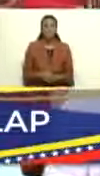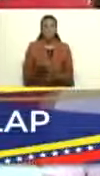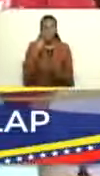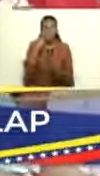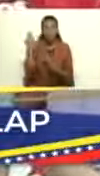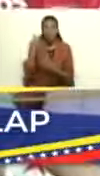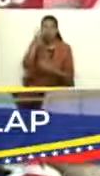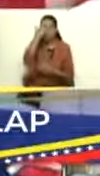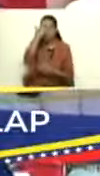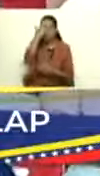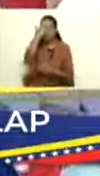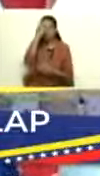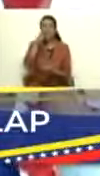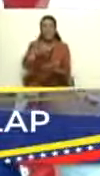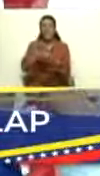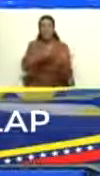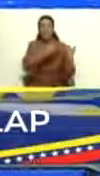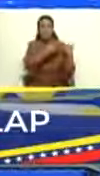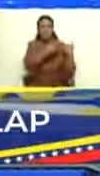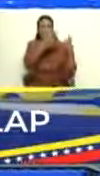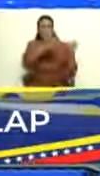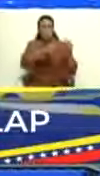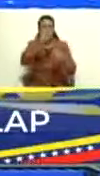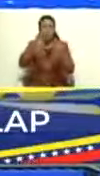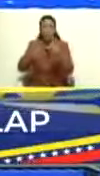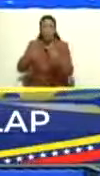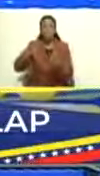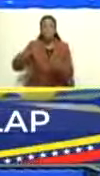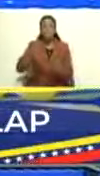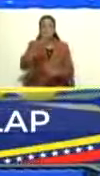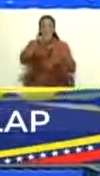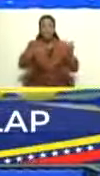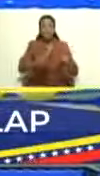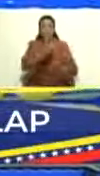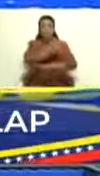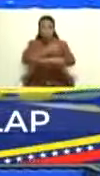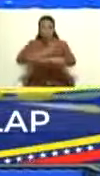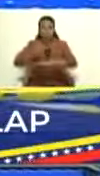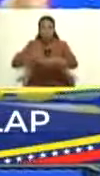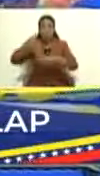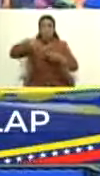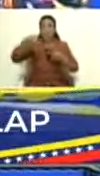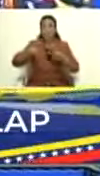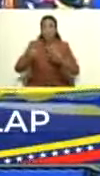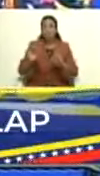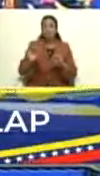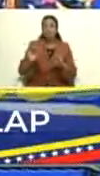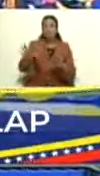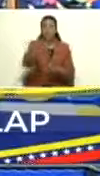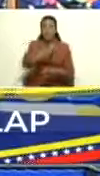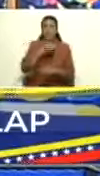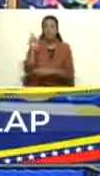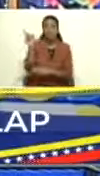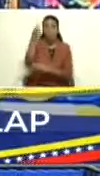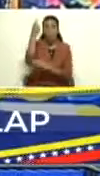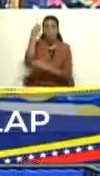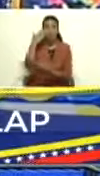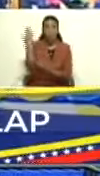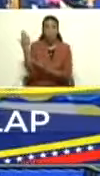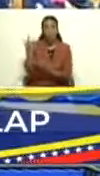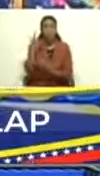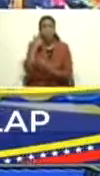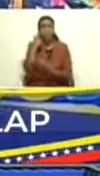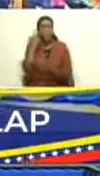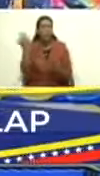Yo sé que vienen delegados de varias partes, de acá de esta zona. Por aquí escuché